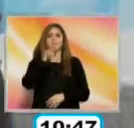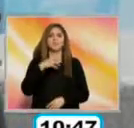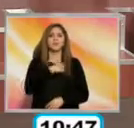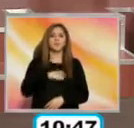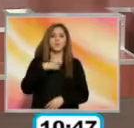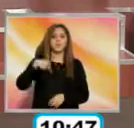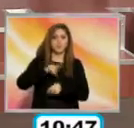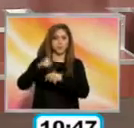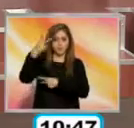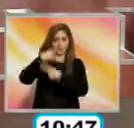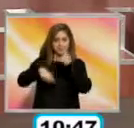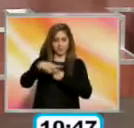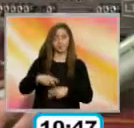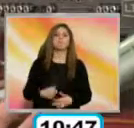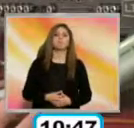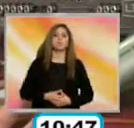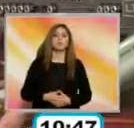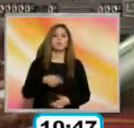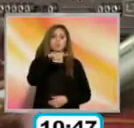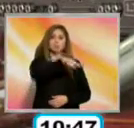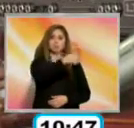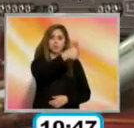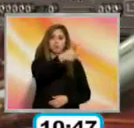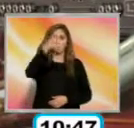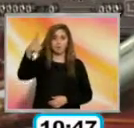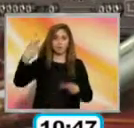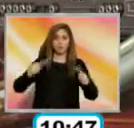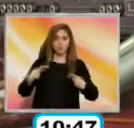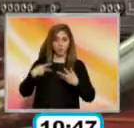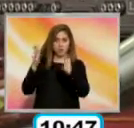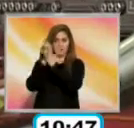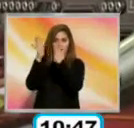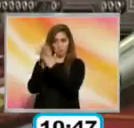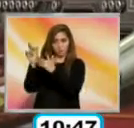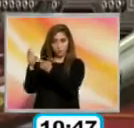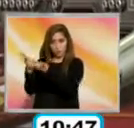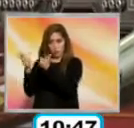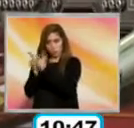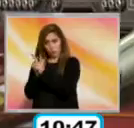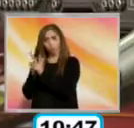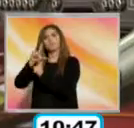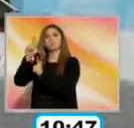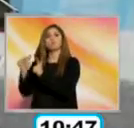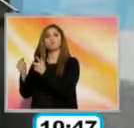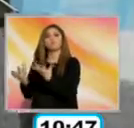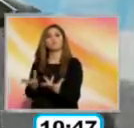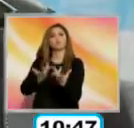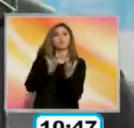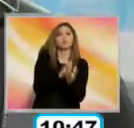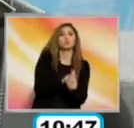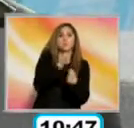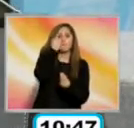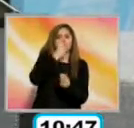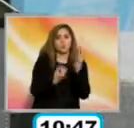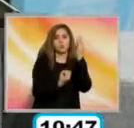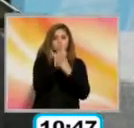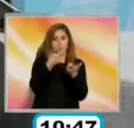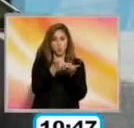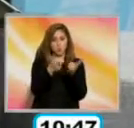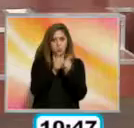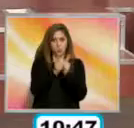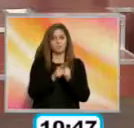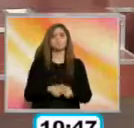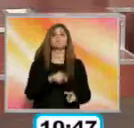acá. Participaban en diferentes agrupaciones y se reúnen para hacer este nuevo concepto. Eso es correcto, aquí hay algunos miembros